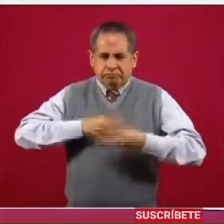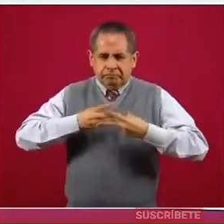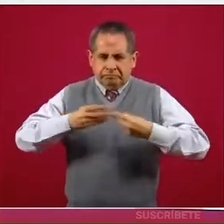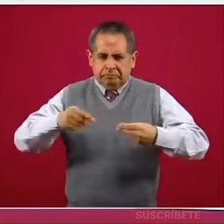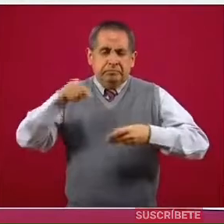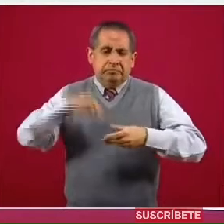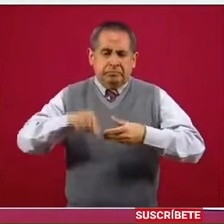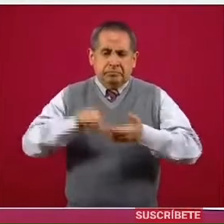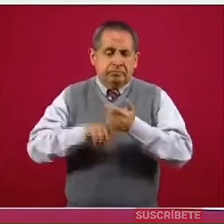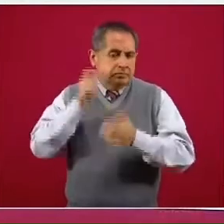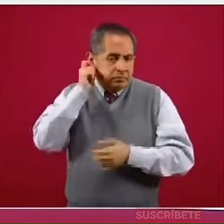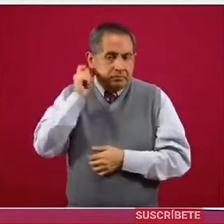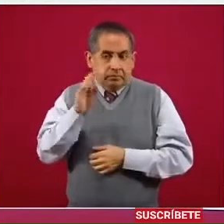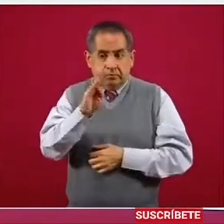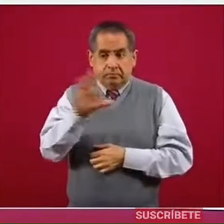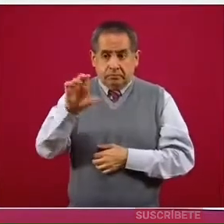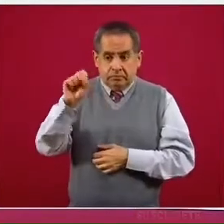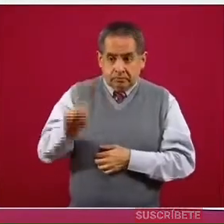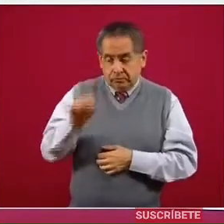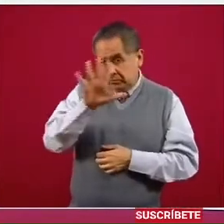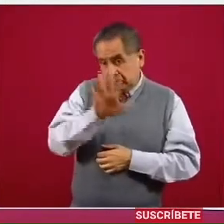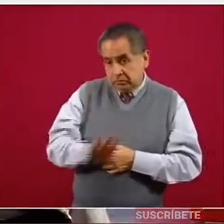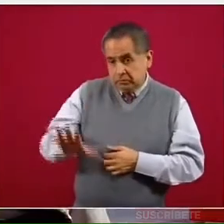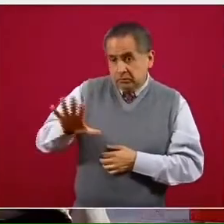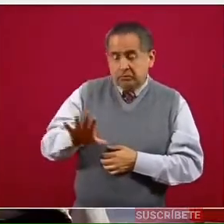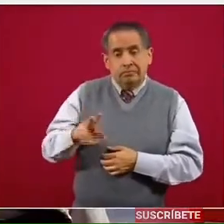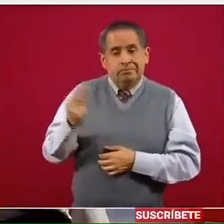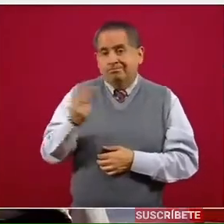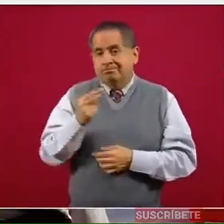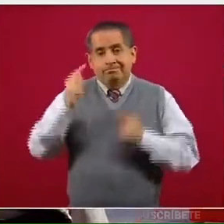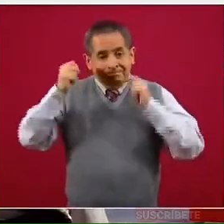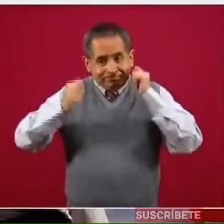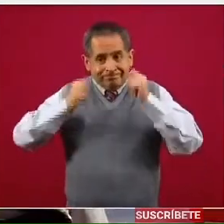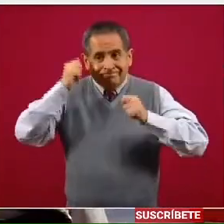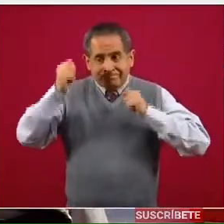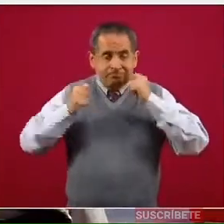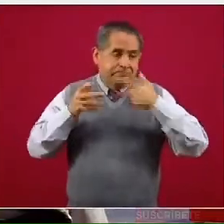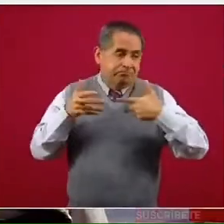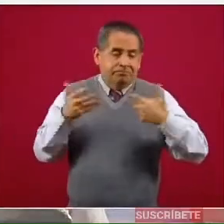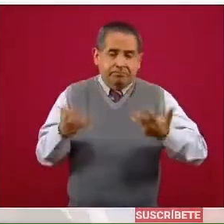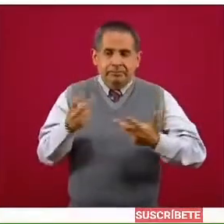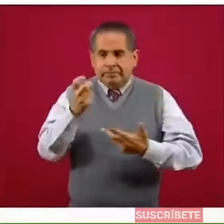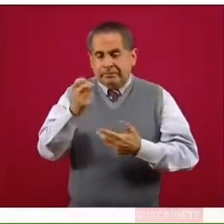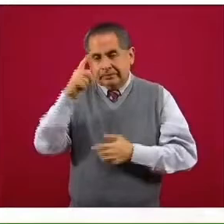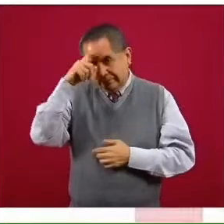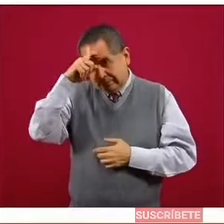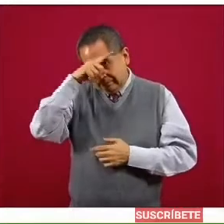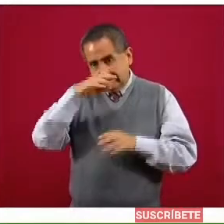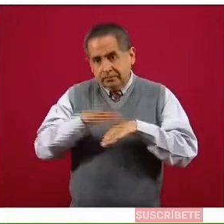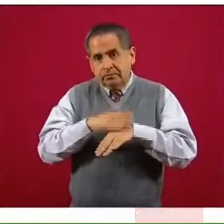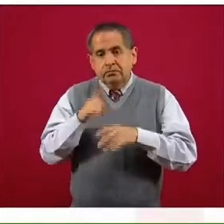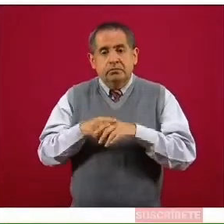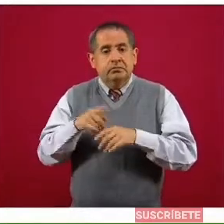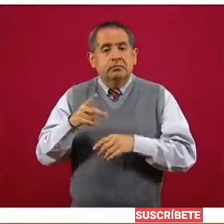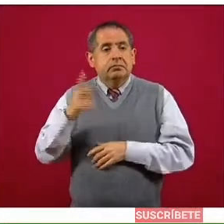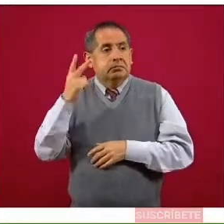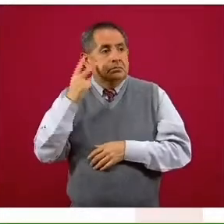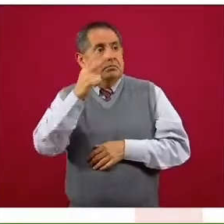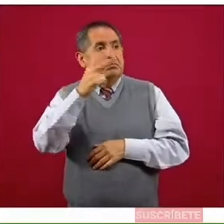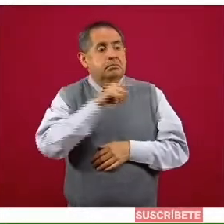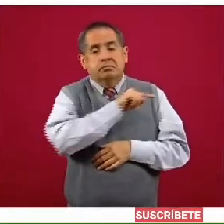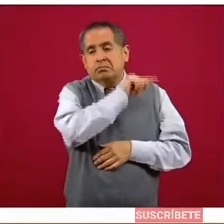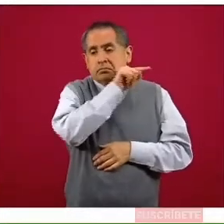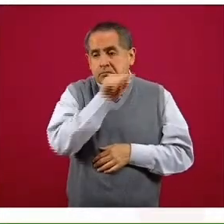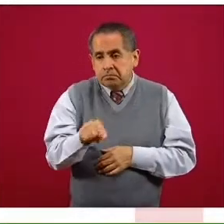actividad. Baja California indudablemente depende de una economía turística y eso es un reto porque puede viajar